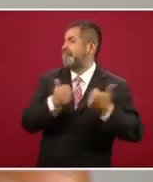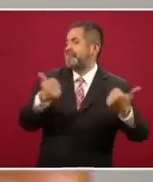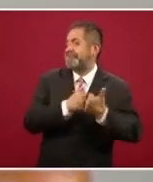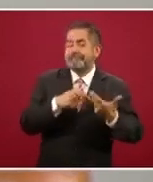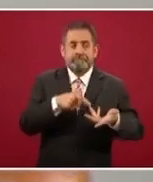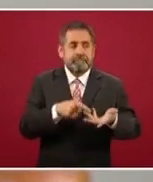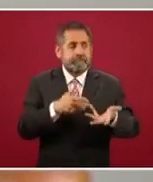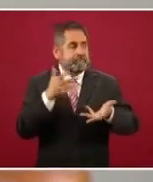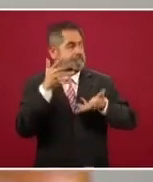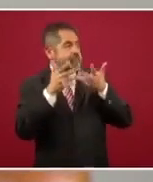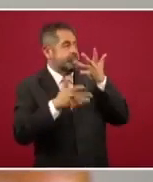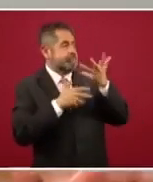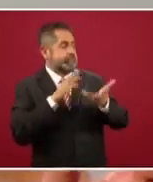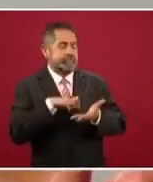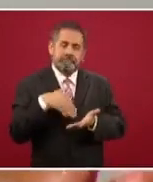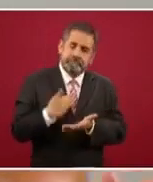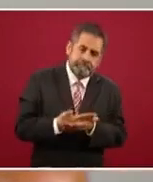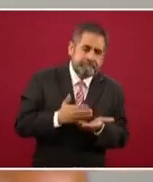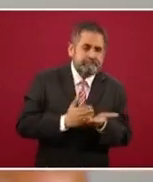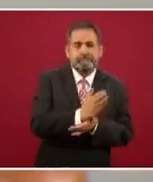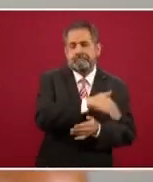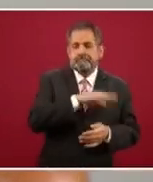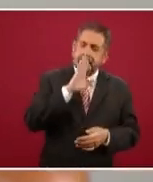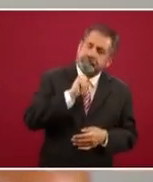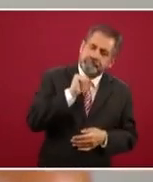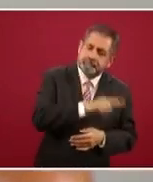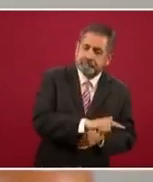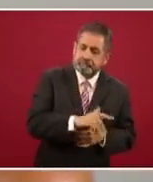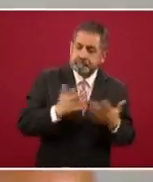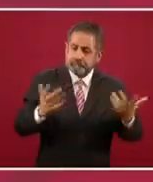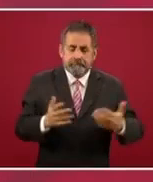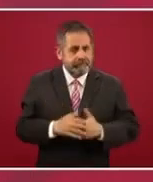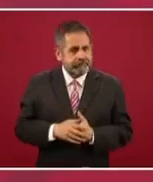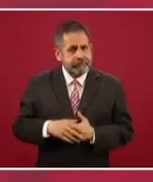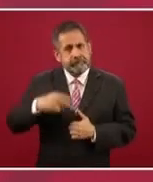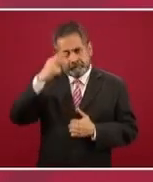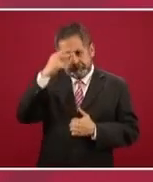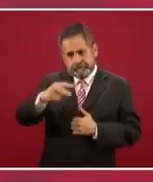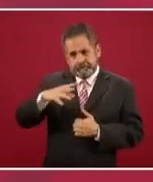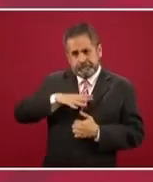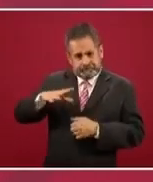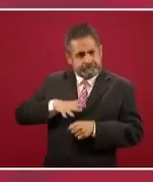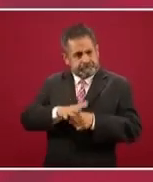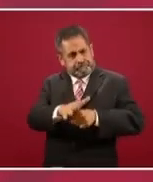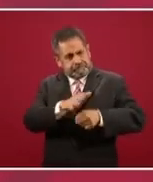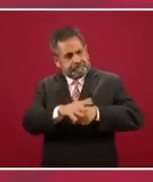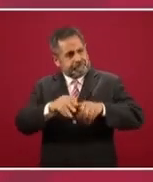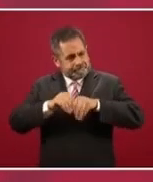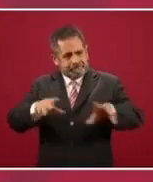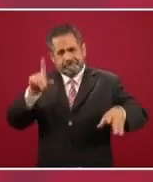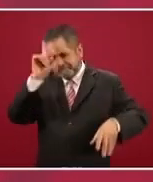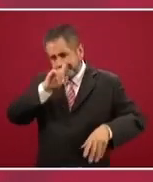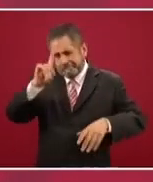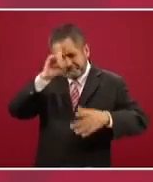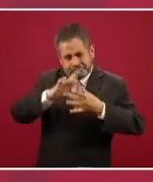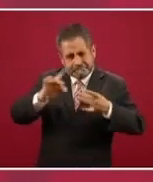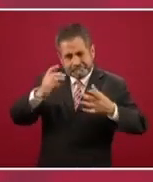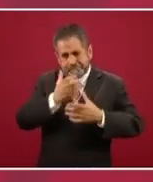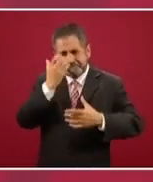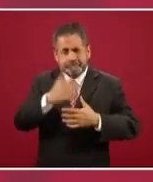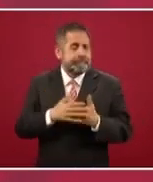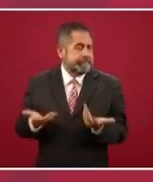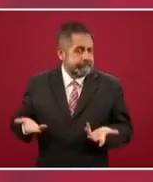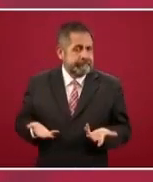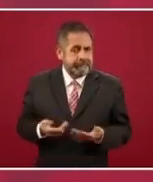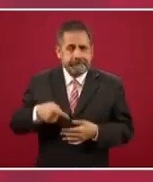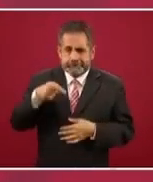disrupción de lo que es la familia, y que México lo tiene afortunadamente, en otros países no cuentan con ello en su tradición, y aquí